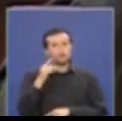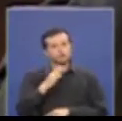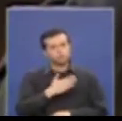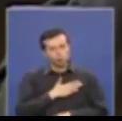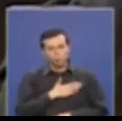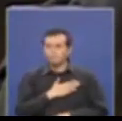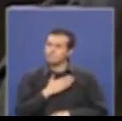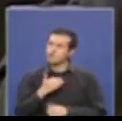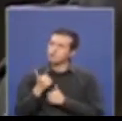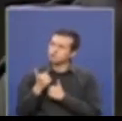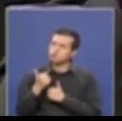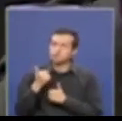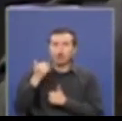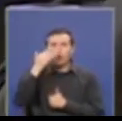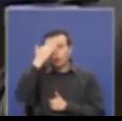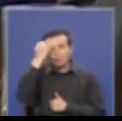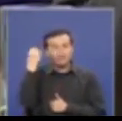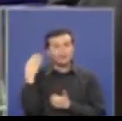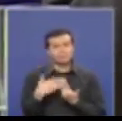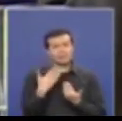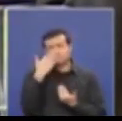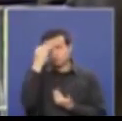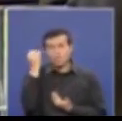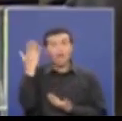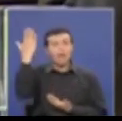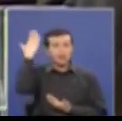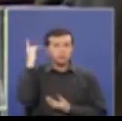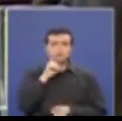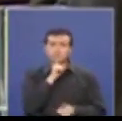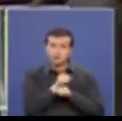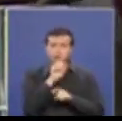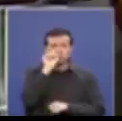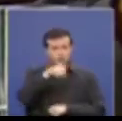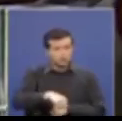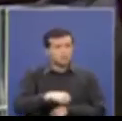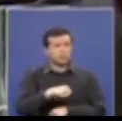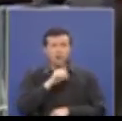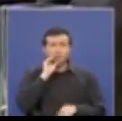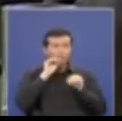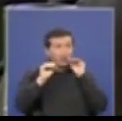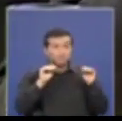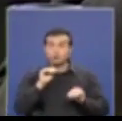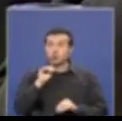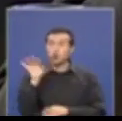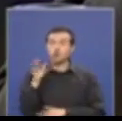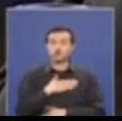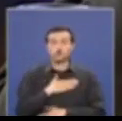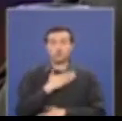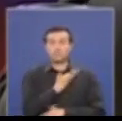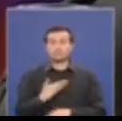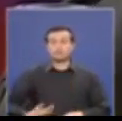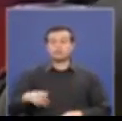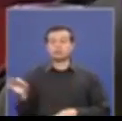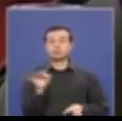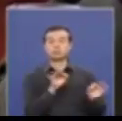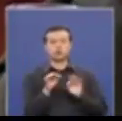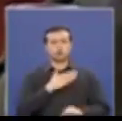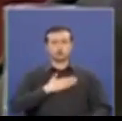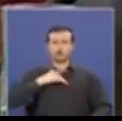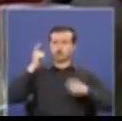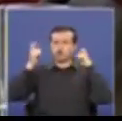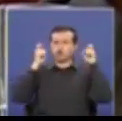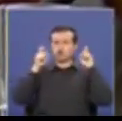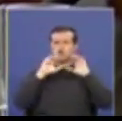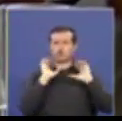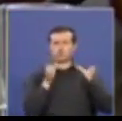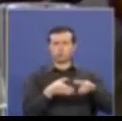y nuestra mala memoria. Como antes sí se repartía en el país. Como antes sí habían borregos. Cuando se decía, no, yo controlo el